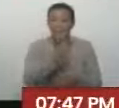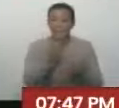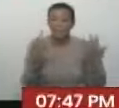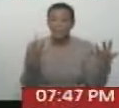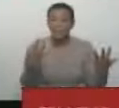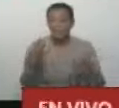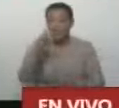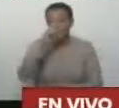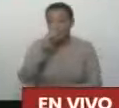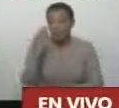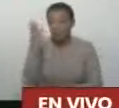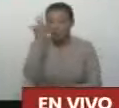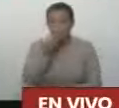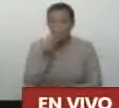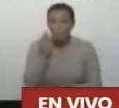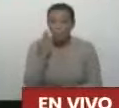años.